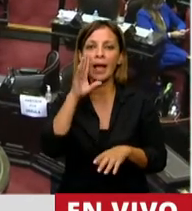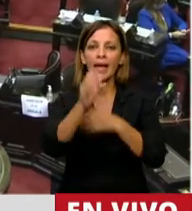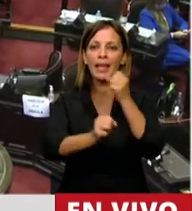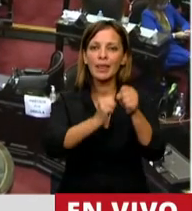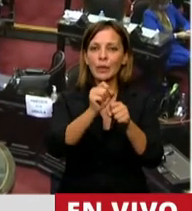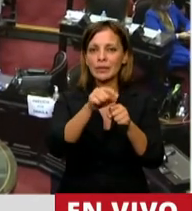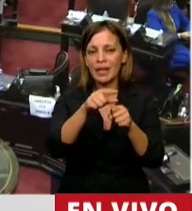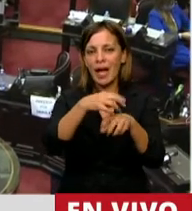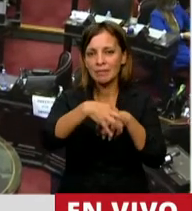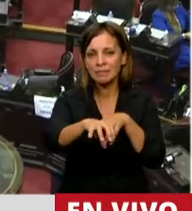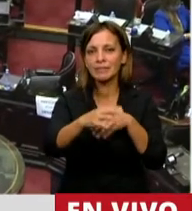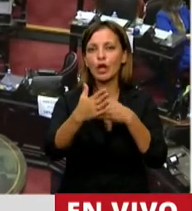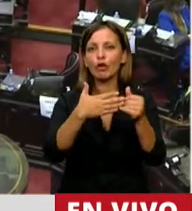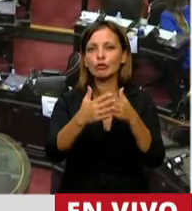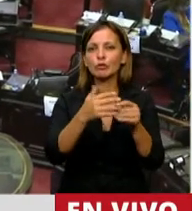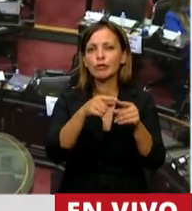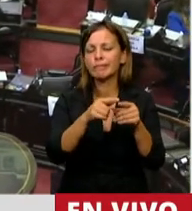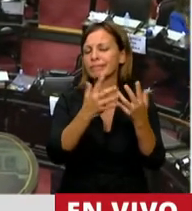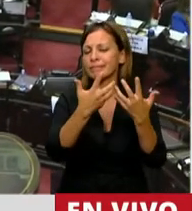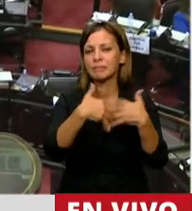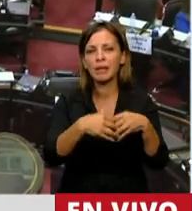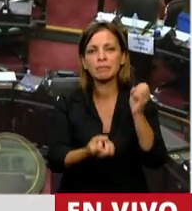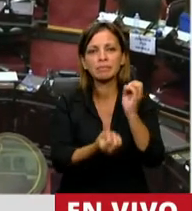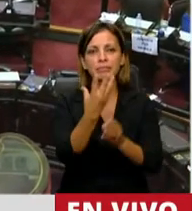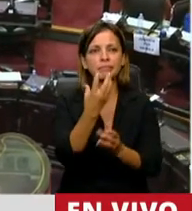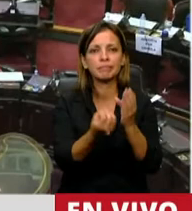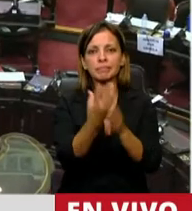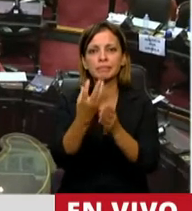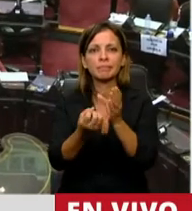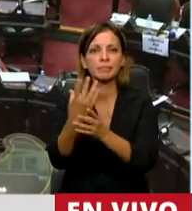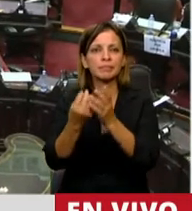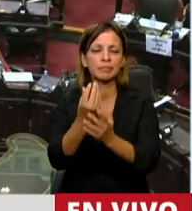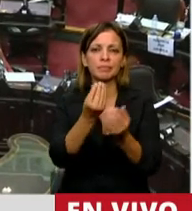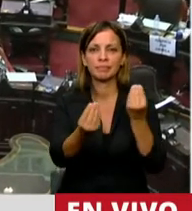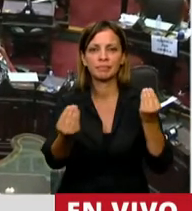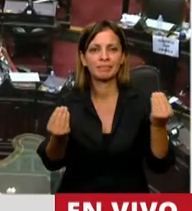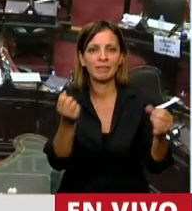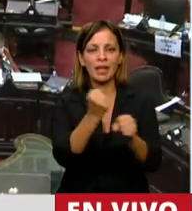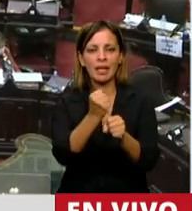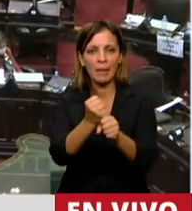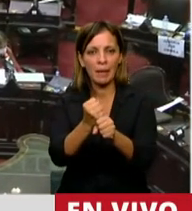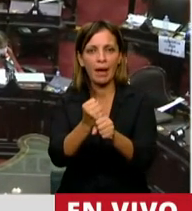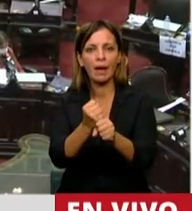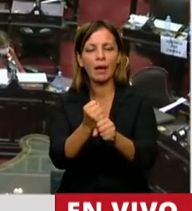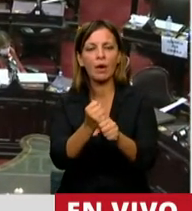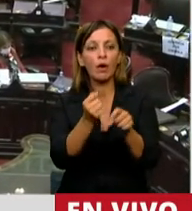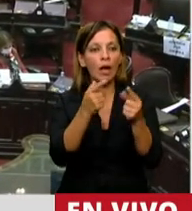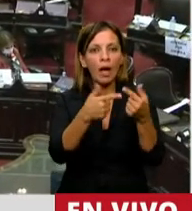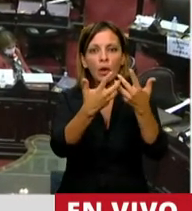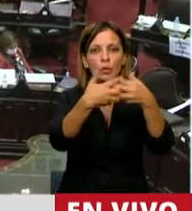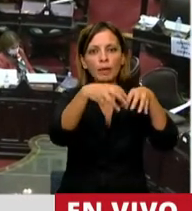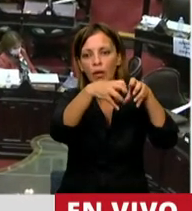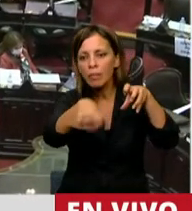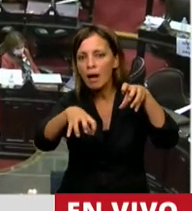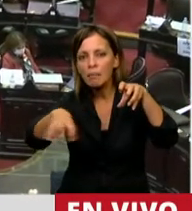construcción es conocida por generar muchos puestos de trabajo e incentivar de manera transversal a